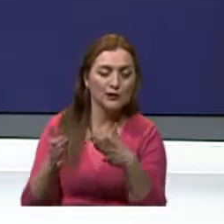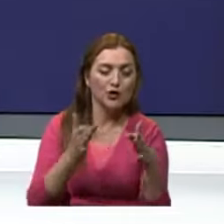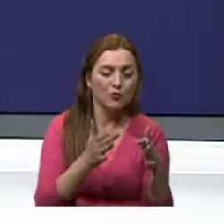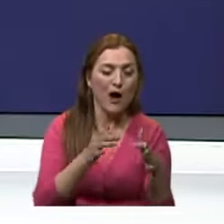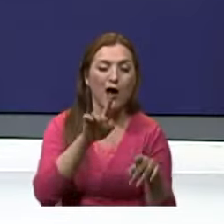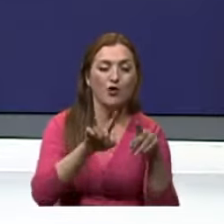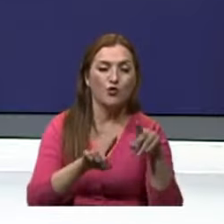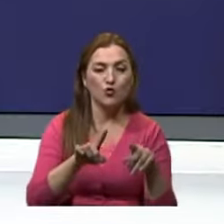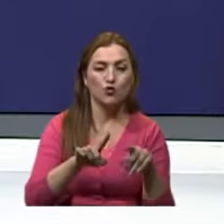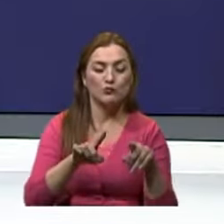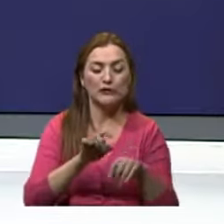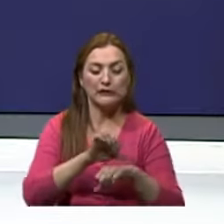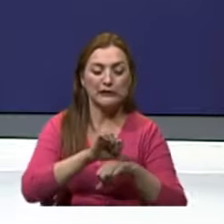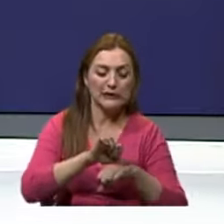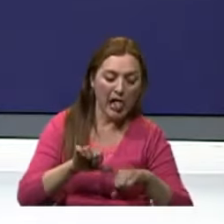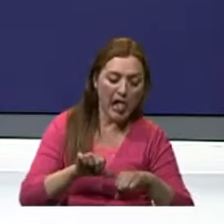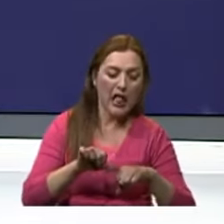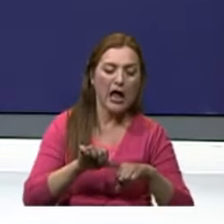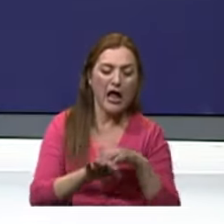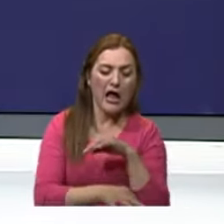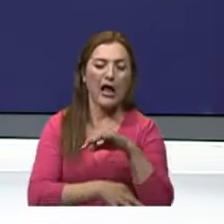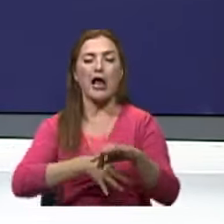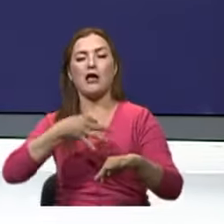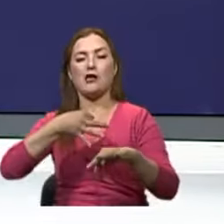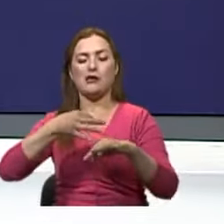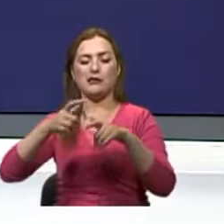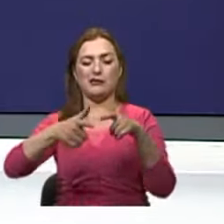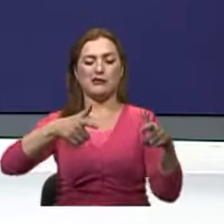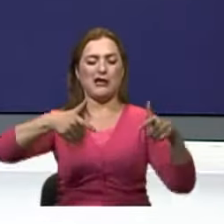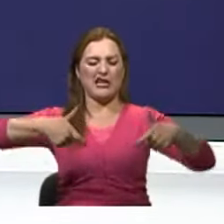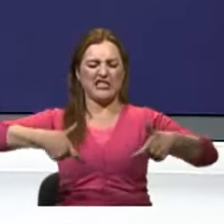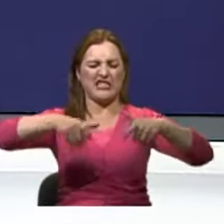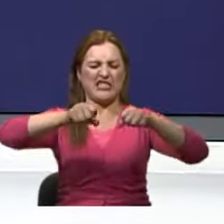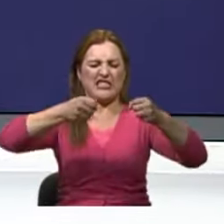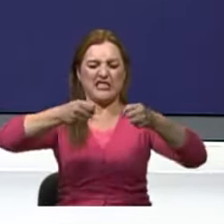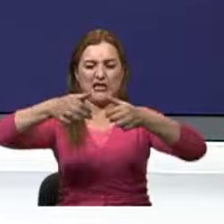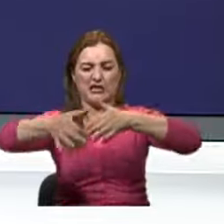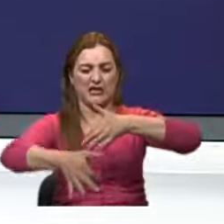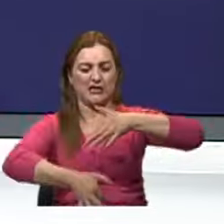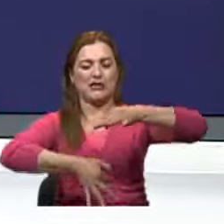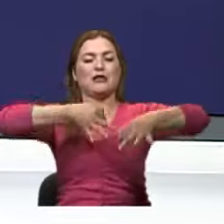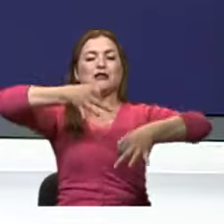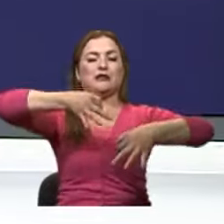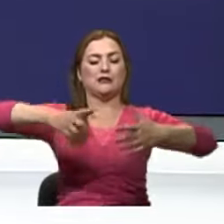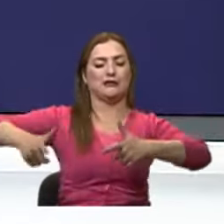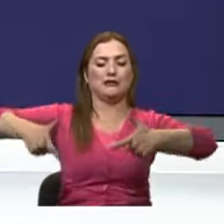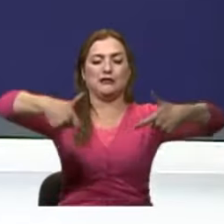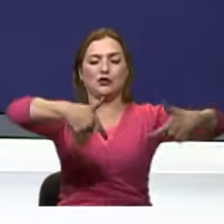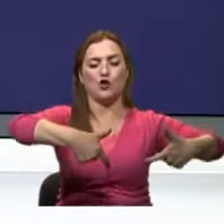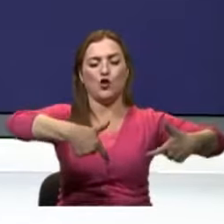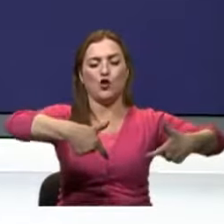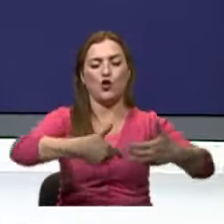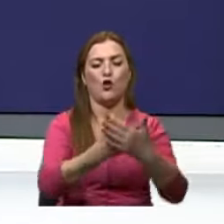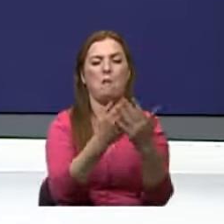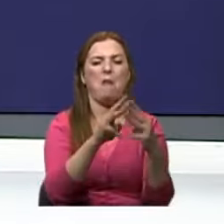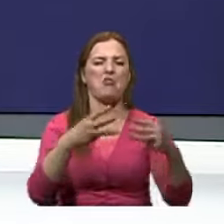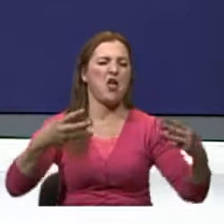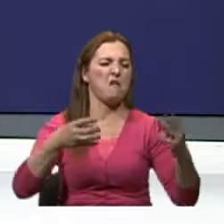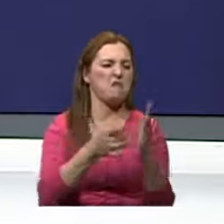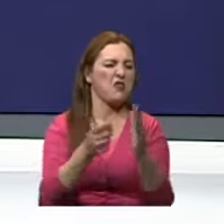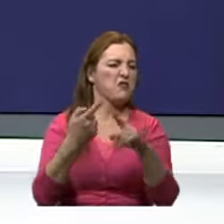los quirúrgicos o los no quirúrgicos, en el reemplazo articular con prótesis completas o incompletas. Y vean ustedes que comúnmente estas